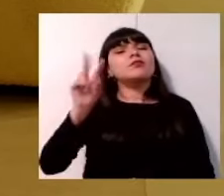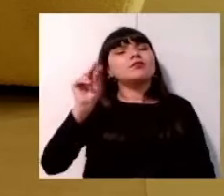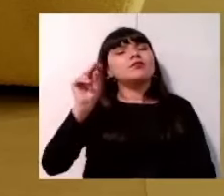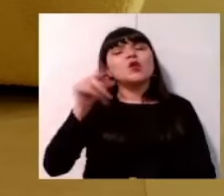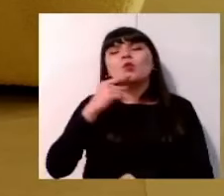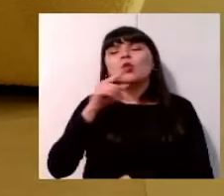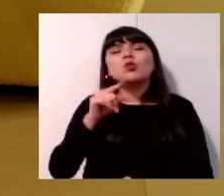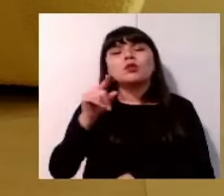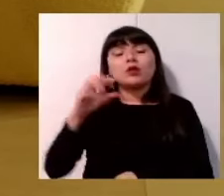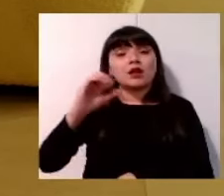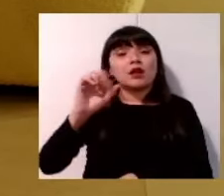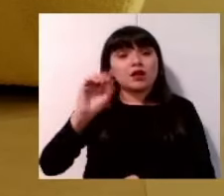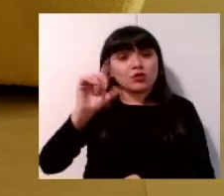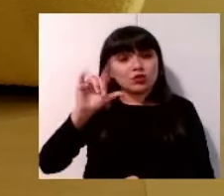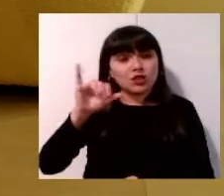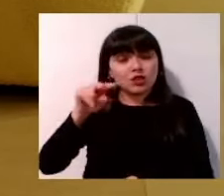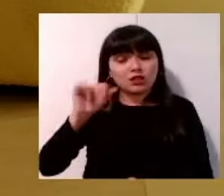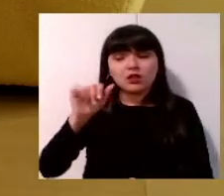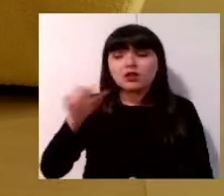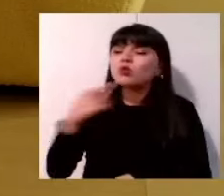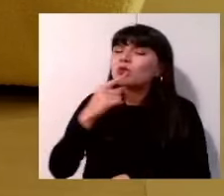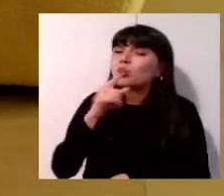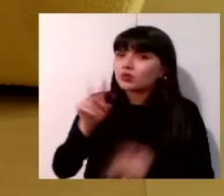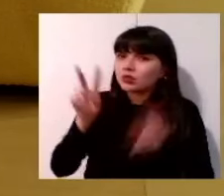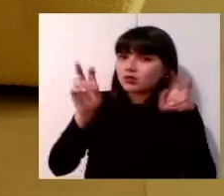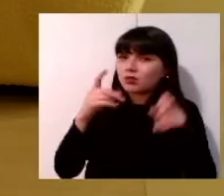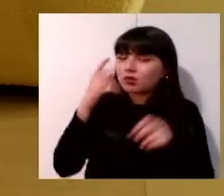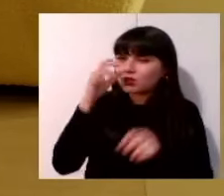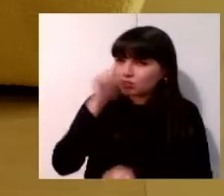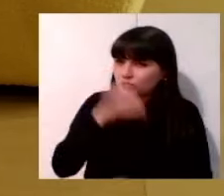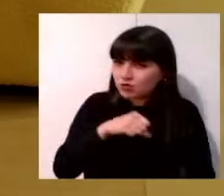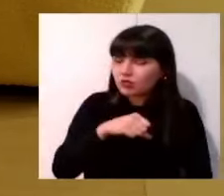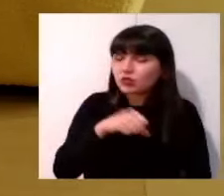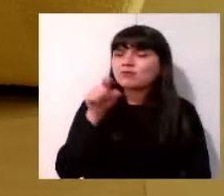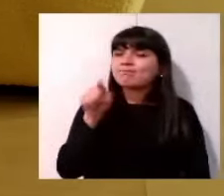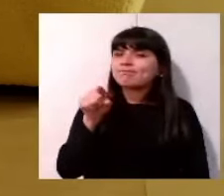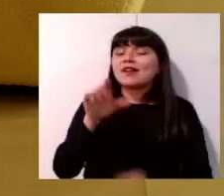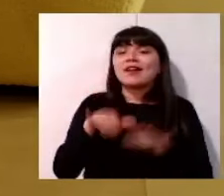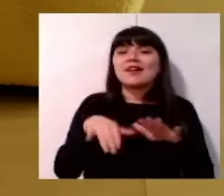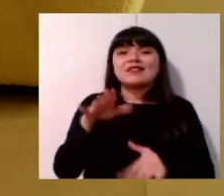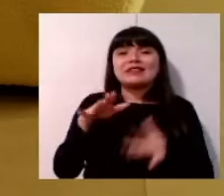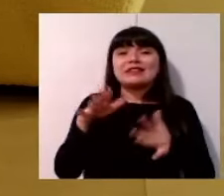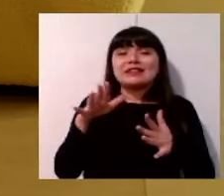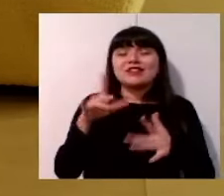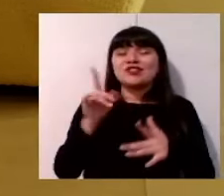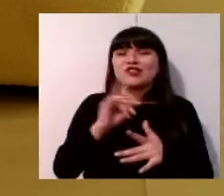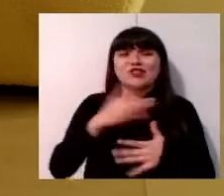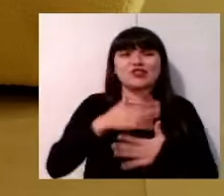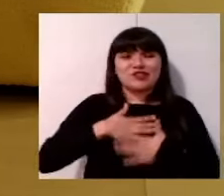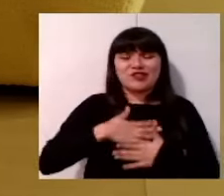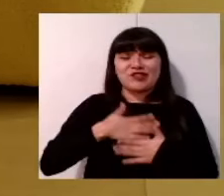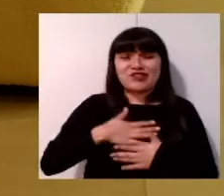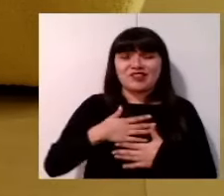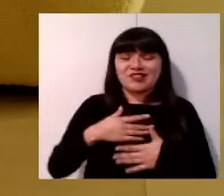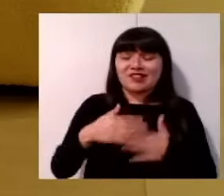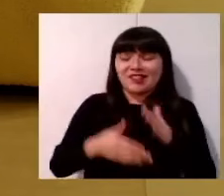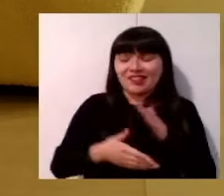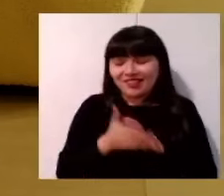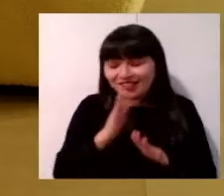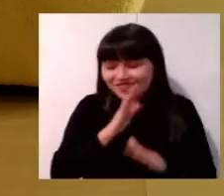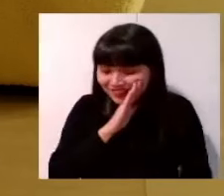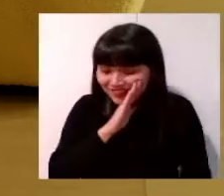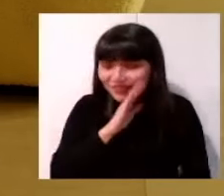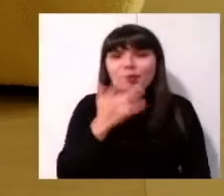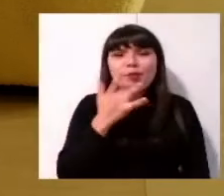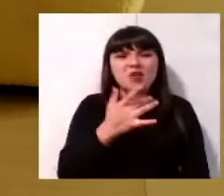yo creo que vivimos todos los papás. La resistencia a irse a dormir. ¿Por qué? Los niños de todas las edades en